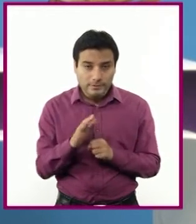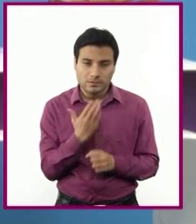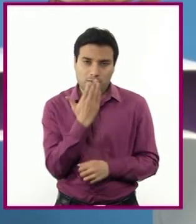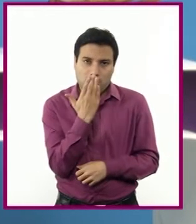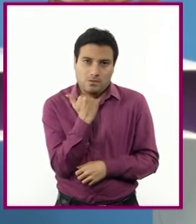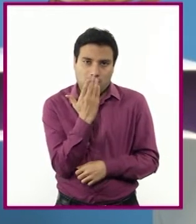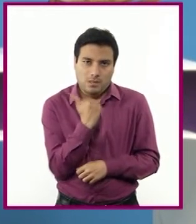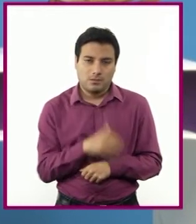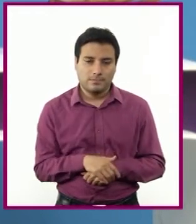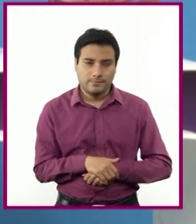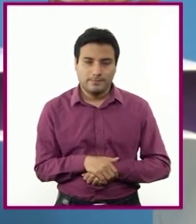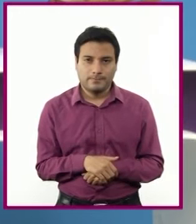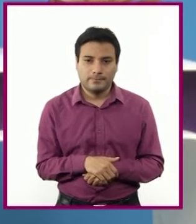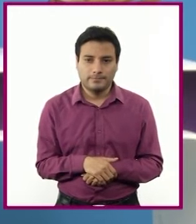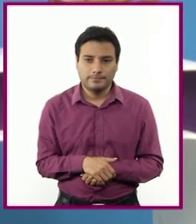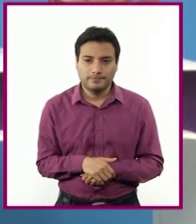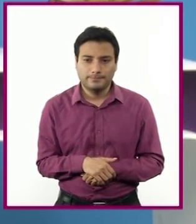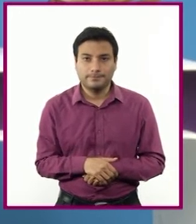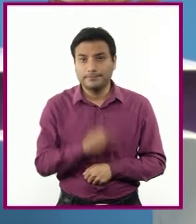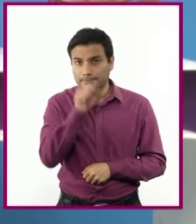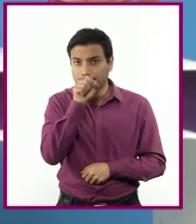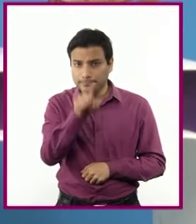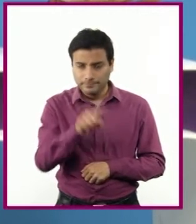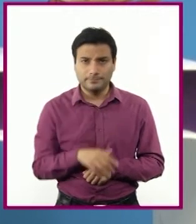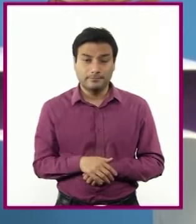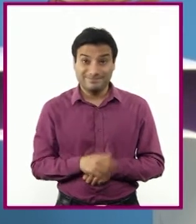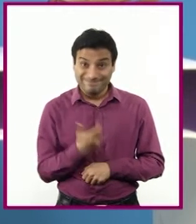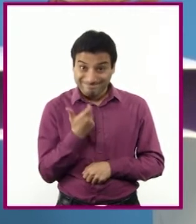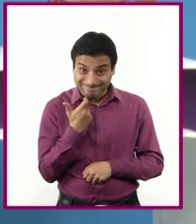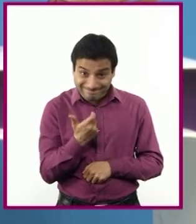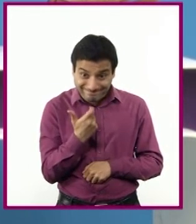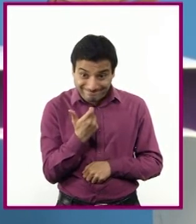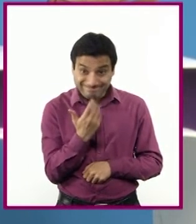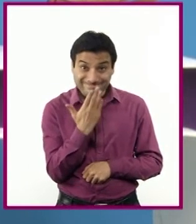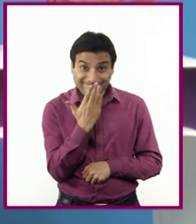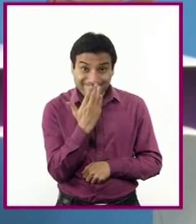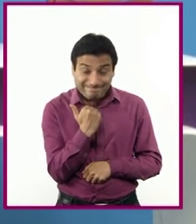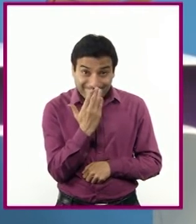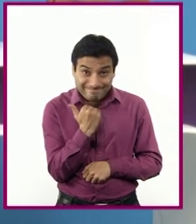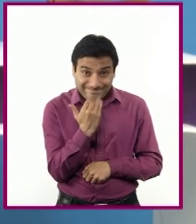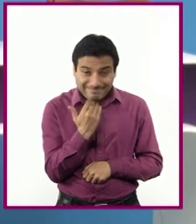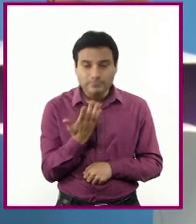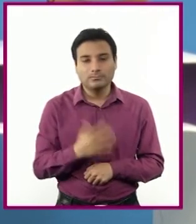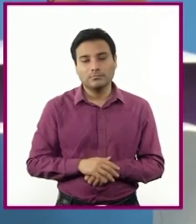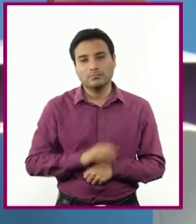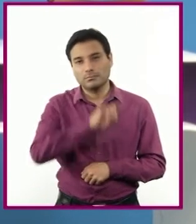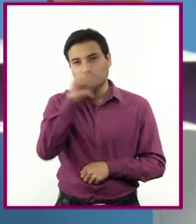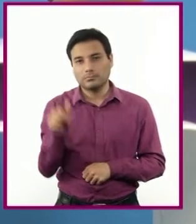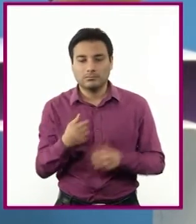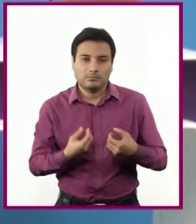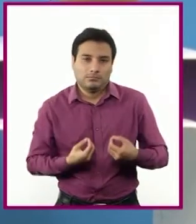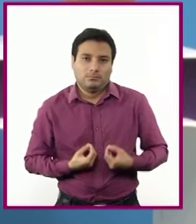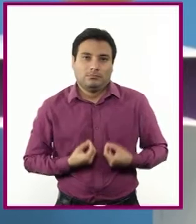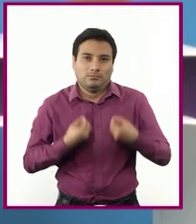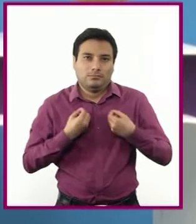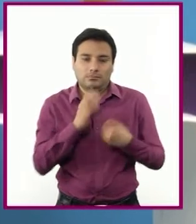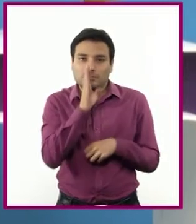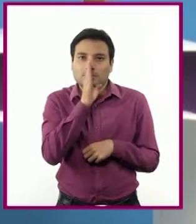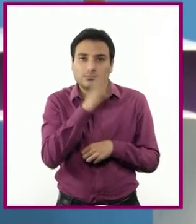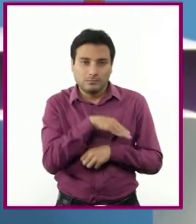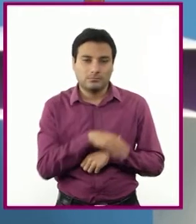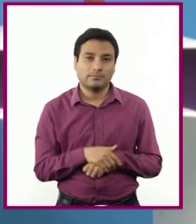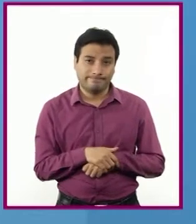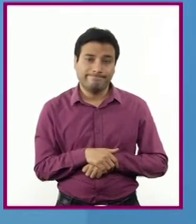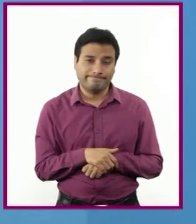servicios. La insuficiencia de recursos económicos en una población repercute en su estilo de vida y, por lo tanto, en